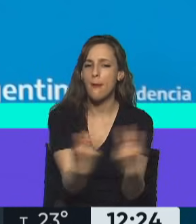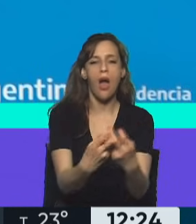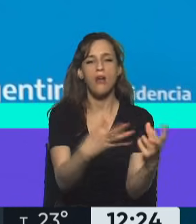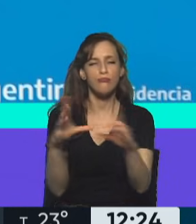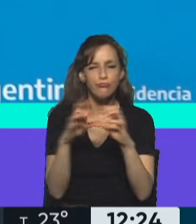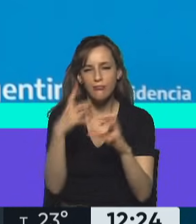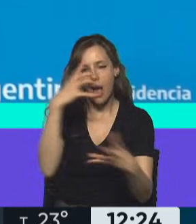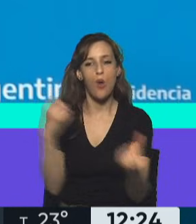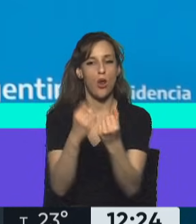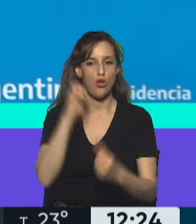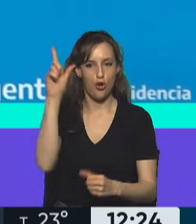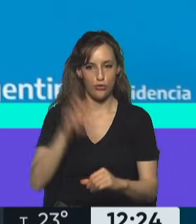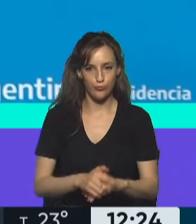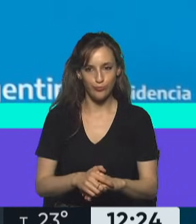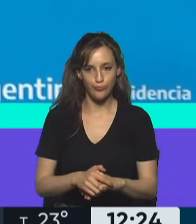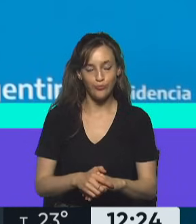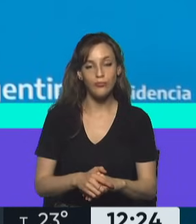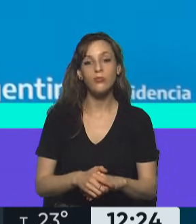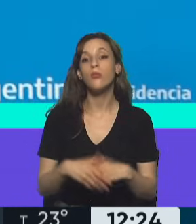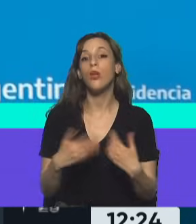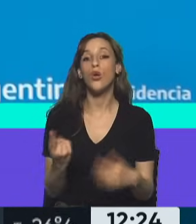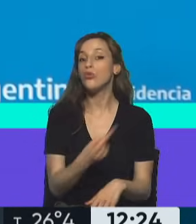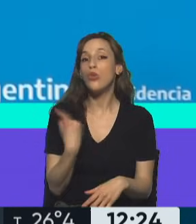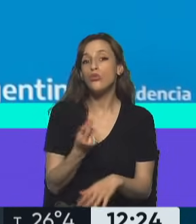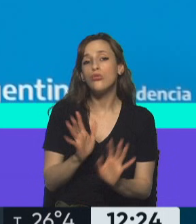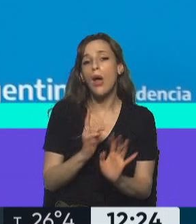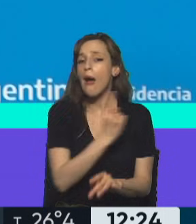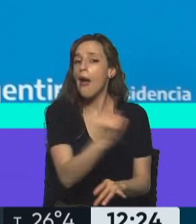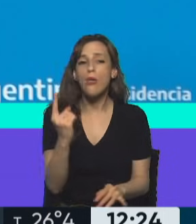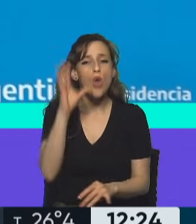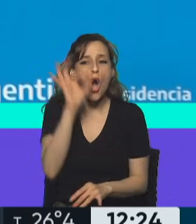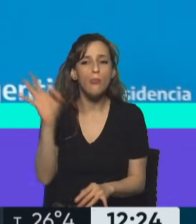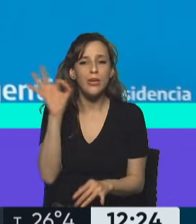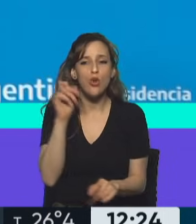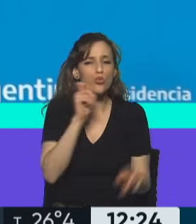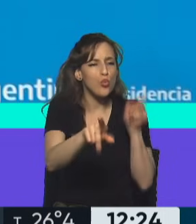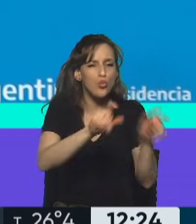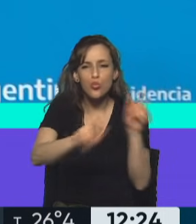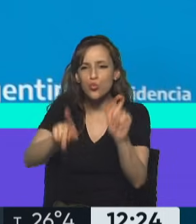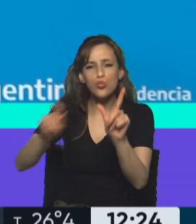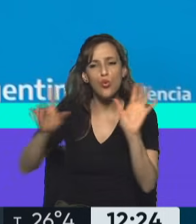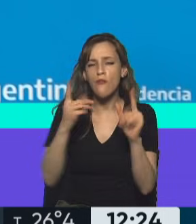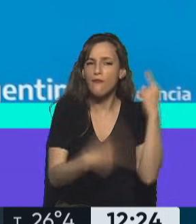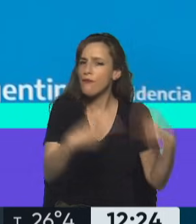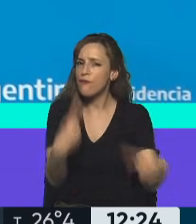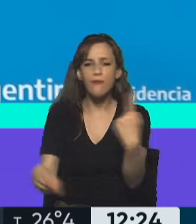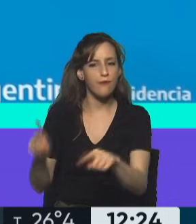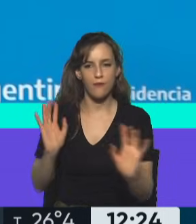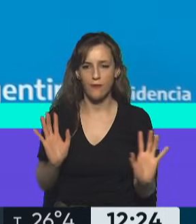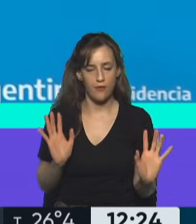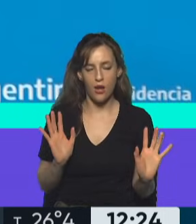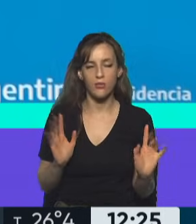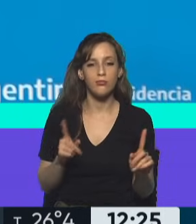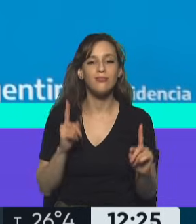sobre el futuro, sobre los grandes temas. Tenemos diferentes miradas sobre muchísimos temas, tenemos diferentes modelos,